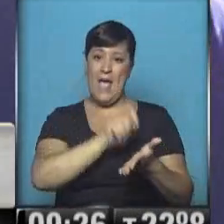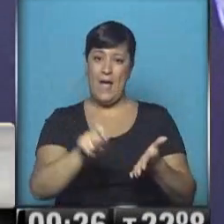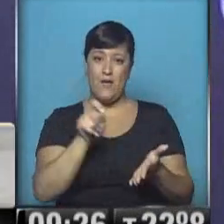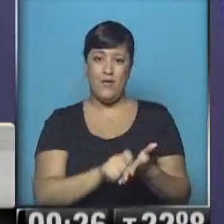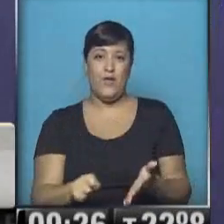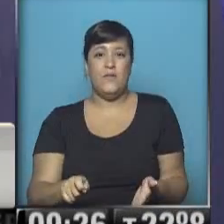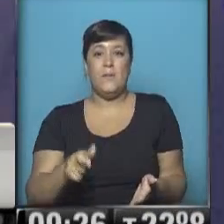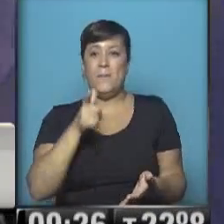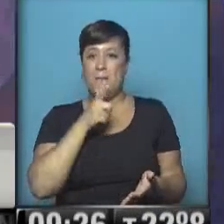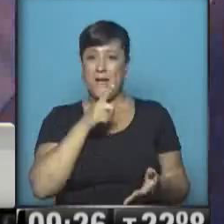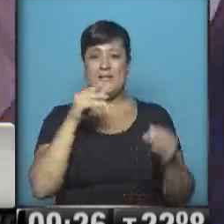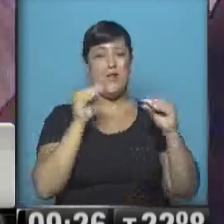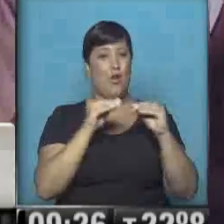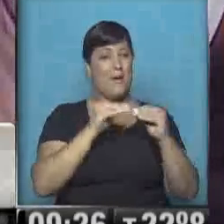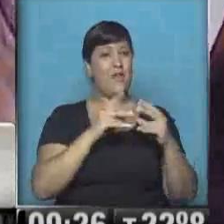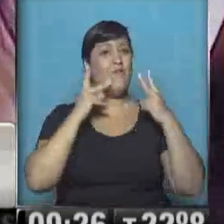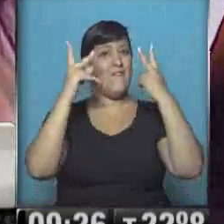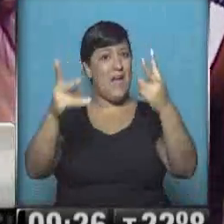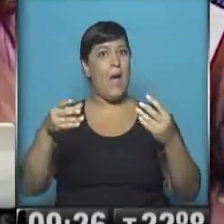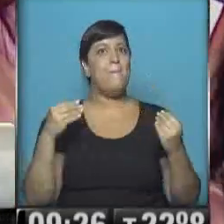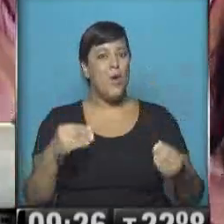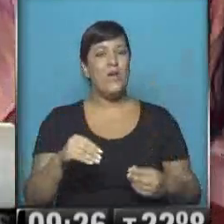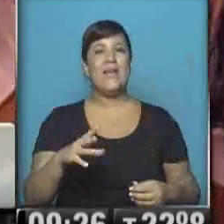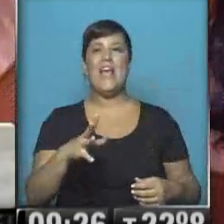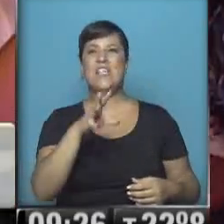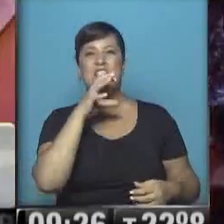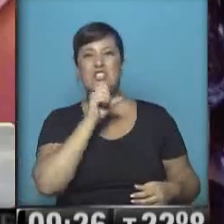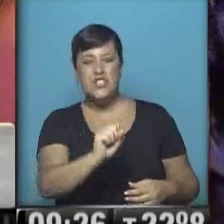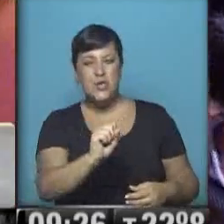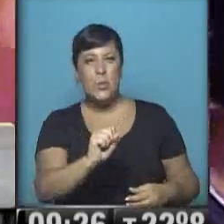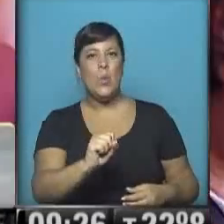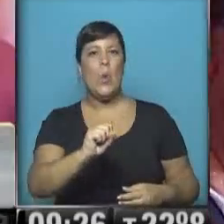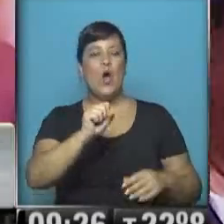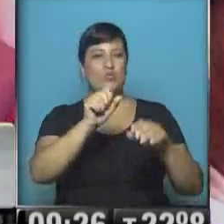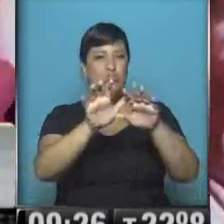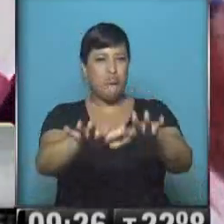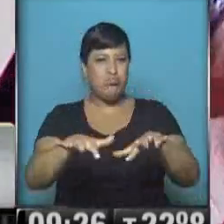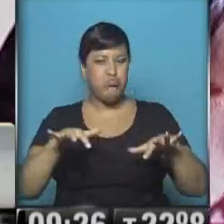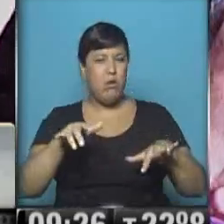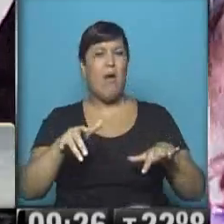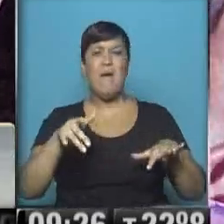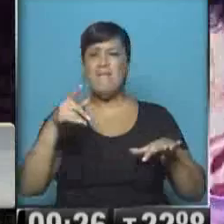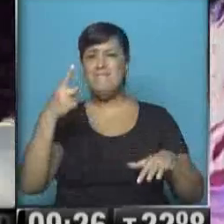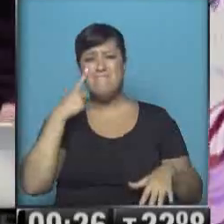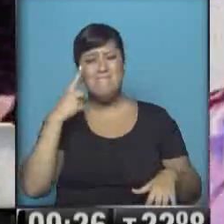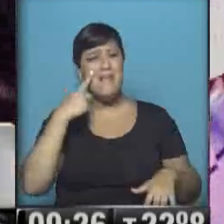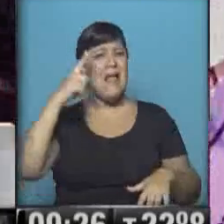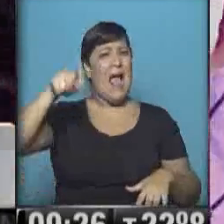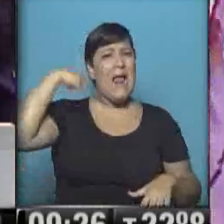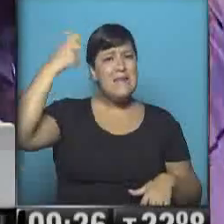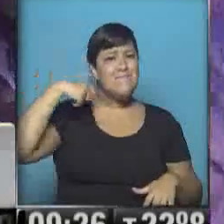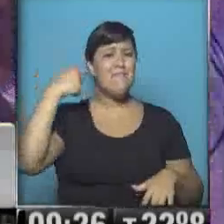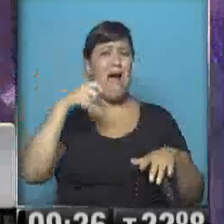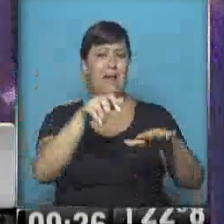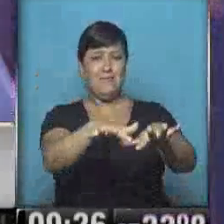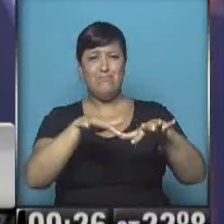Steinman se va para allá porque habrá una maratón de chivos a la llama. Sí, se habla de miles de animales hechos a la llama